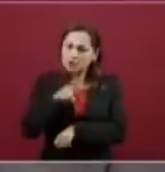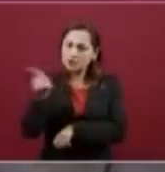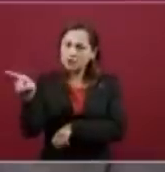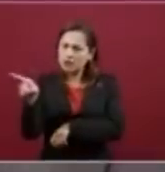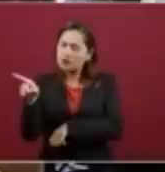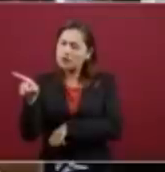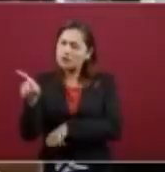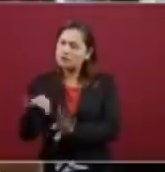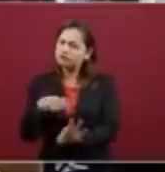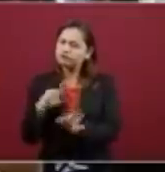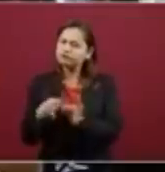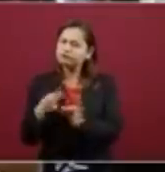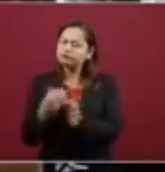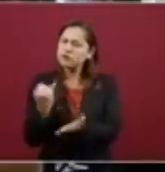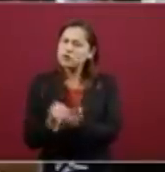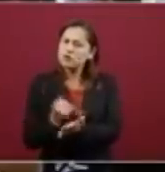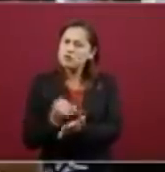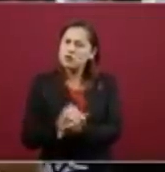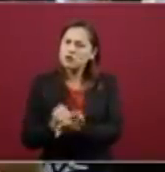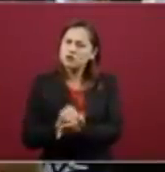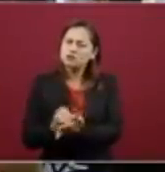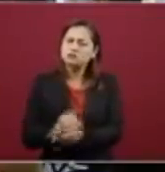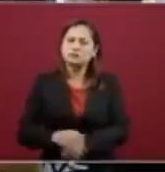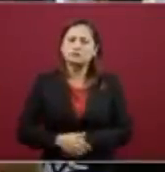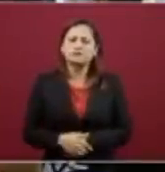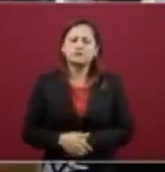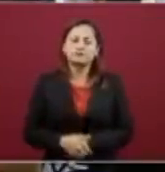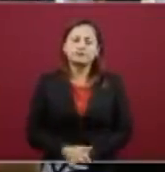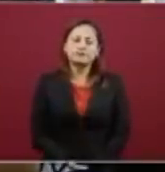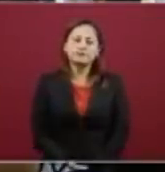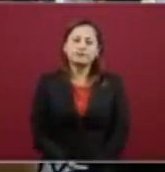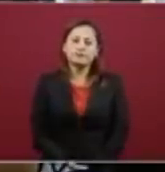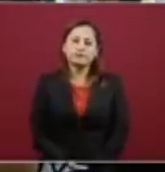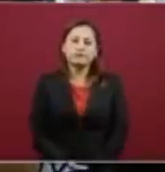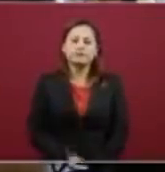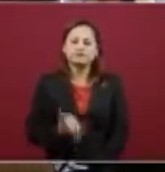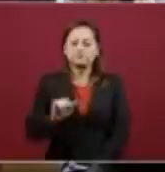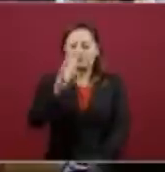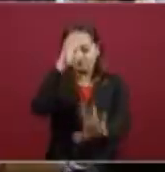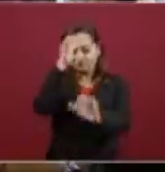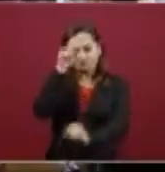en materia de impuestos. Gracias. Estoy de acuerdo.